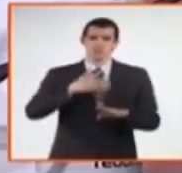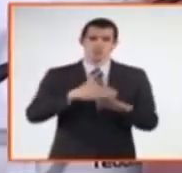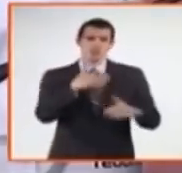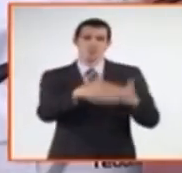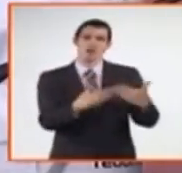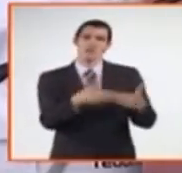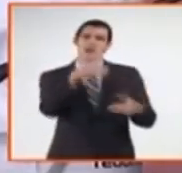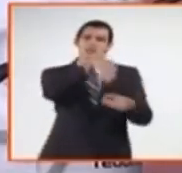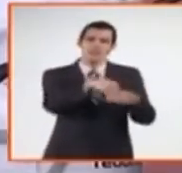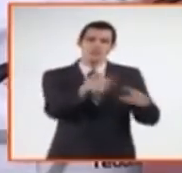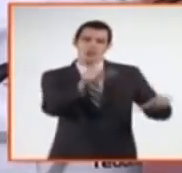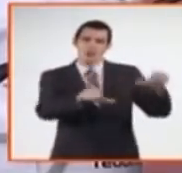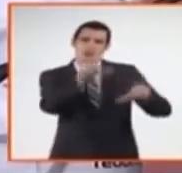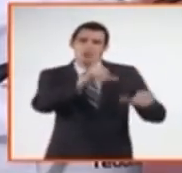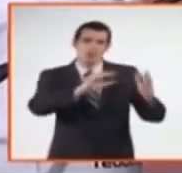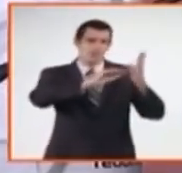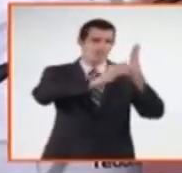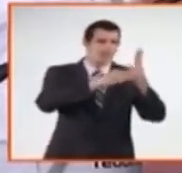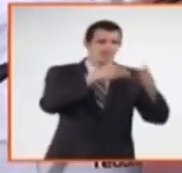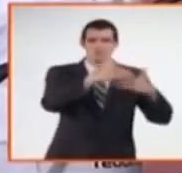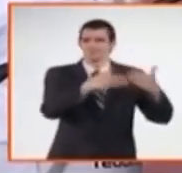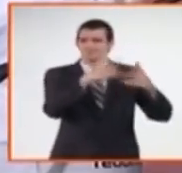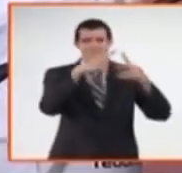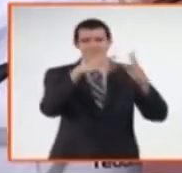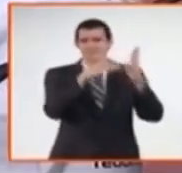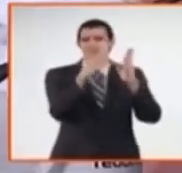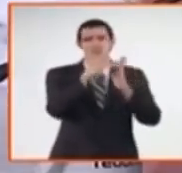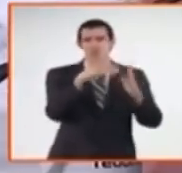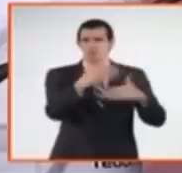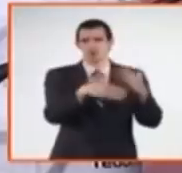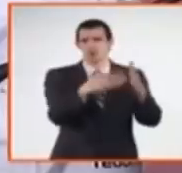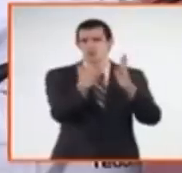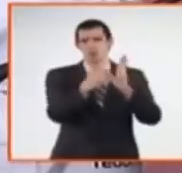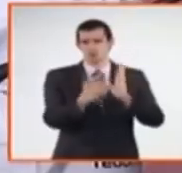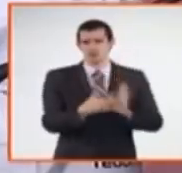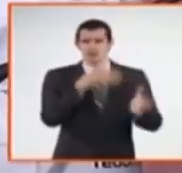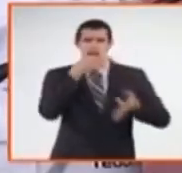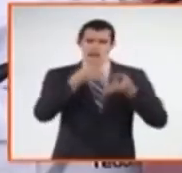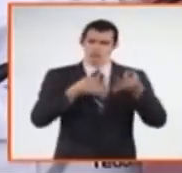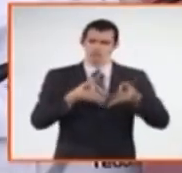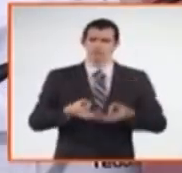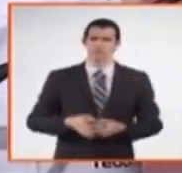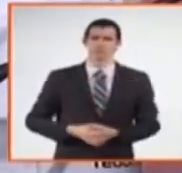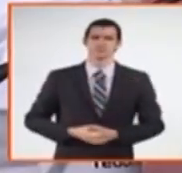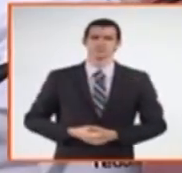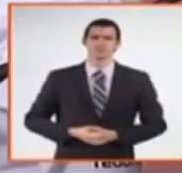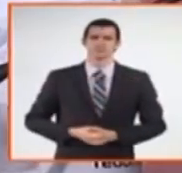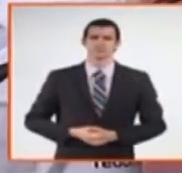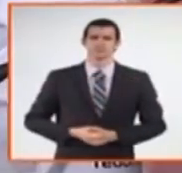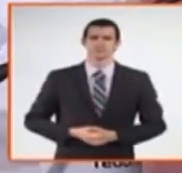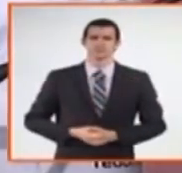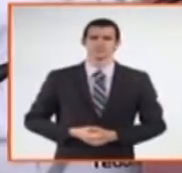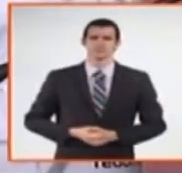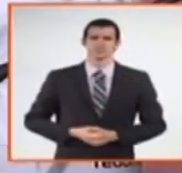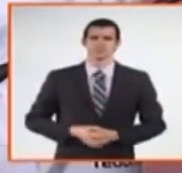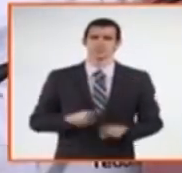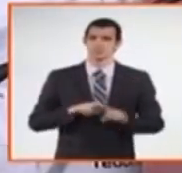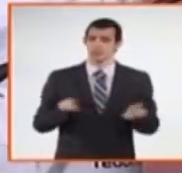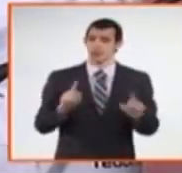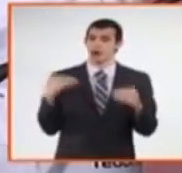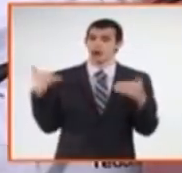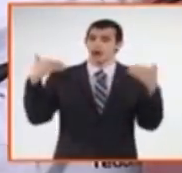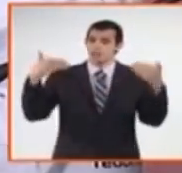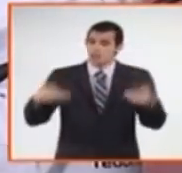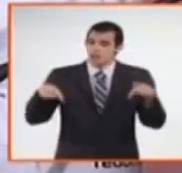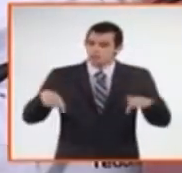y en este momento la producción marcha muy bien incluso de las dos vacunas a nivel de la escala máxima